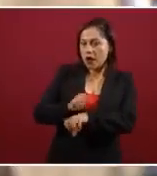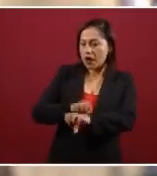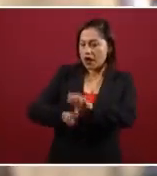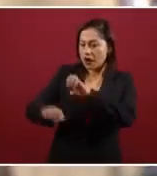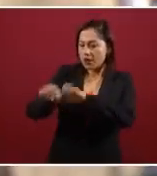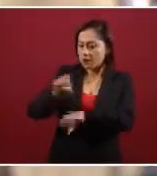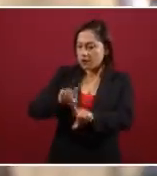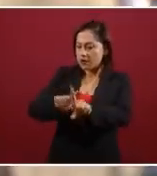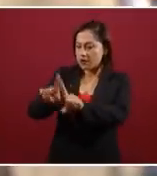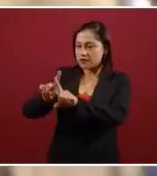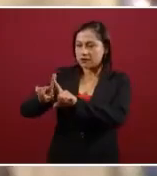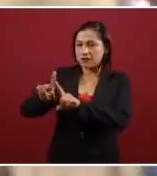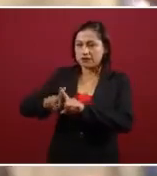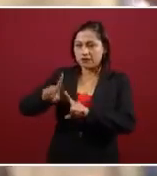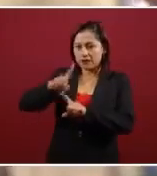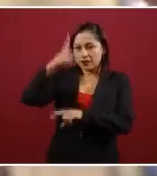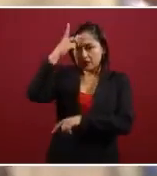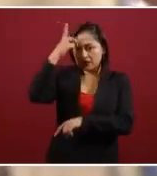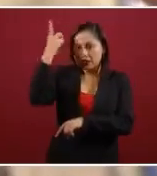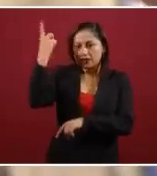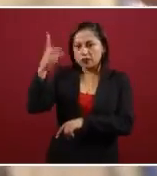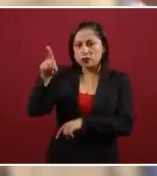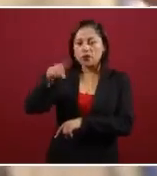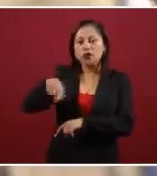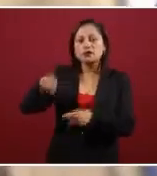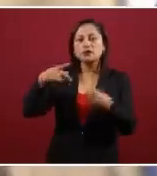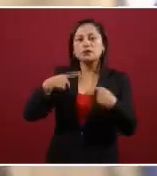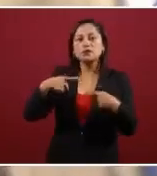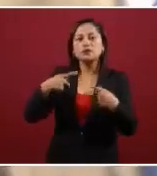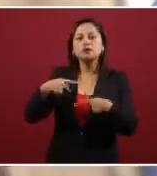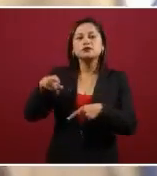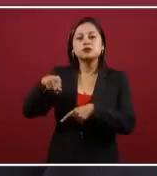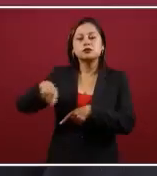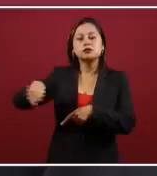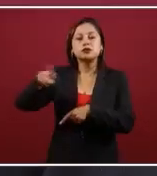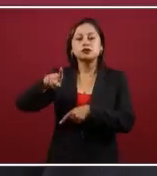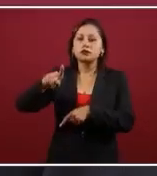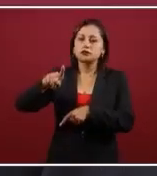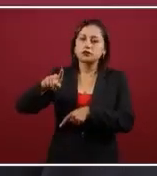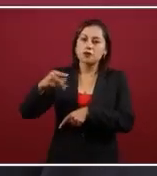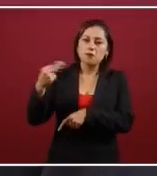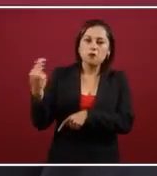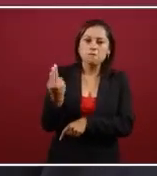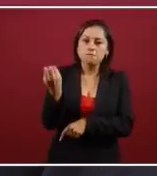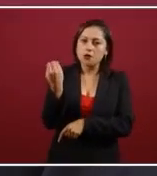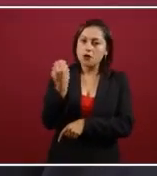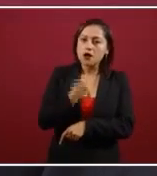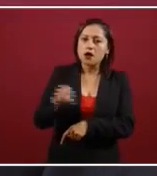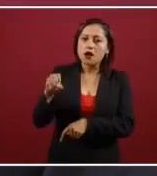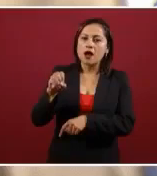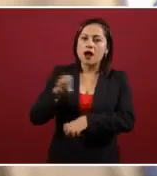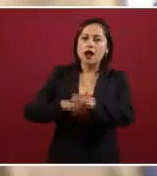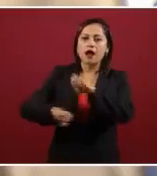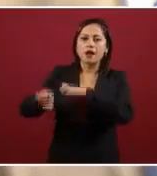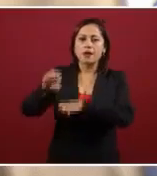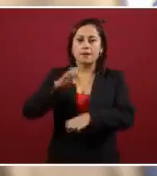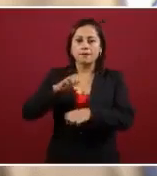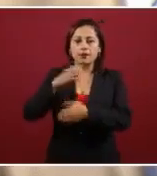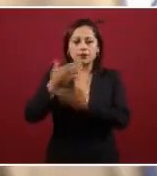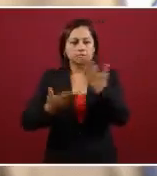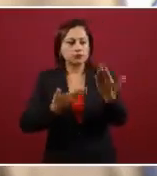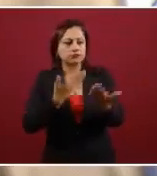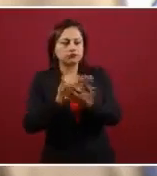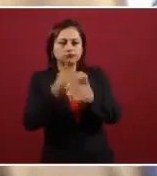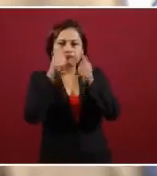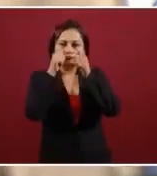sus acciones de responsabilidad social, ser una empresa social y pues que ayude a México, pues tenga que informarle eso a la